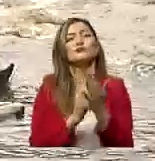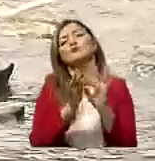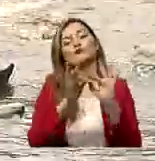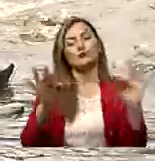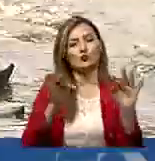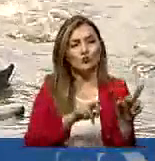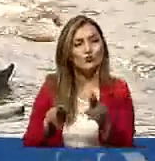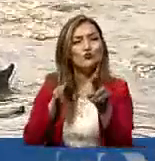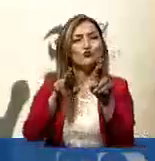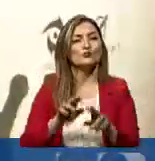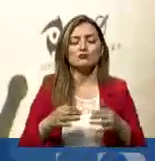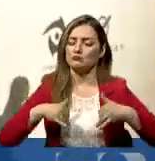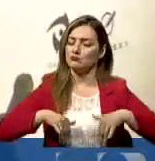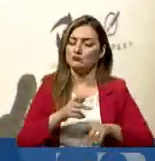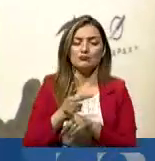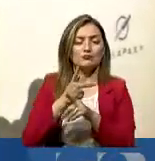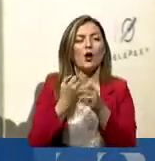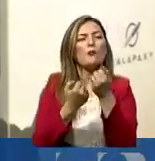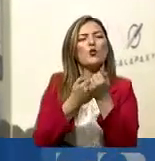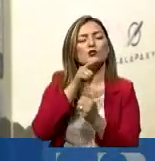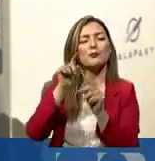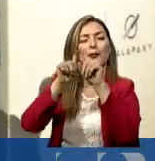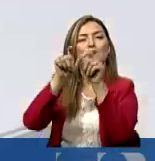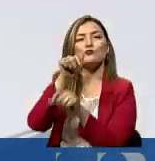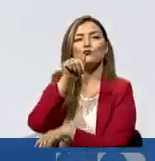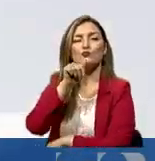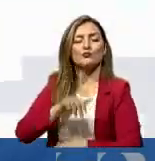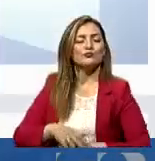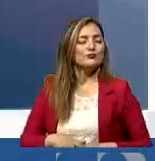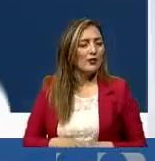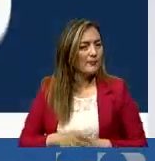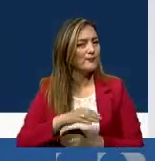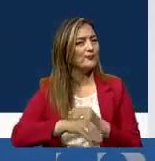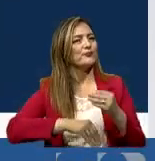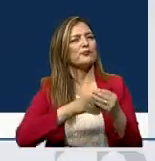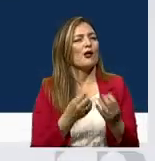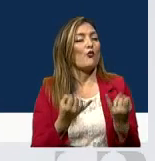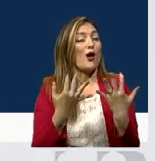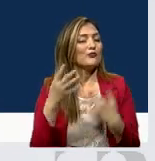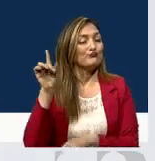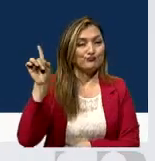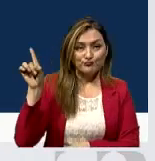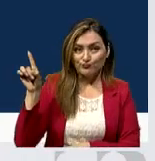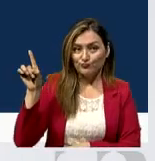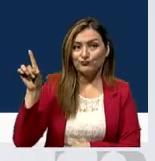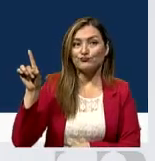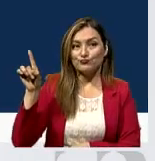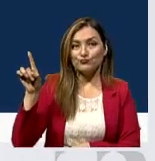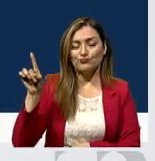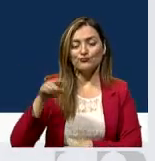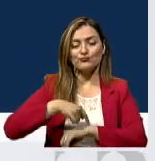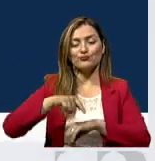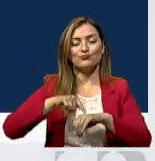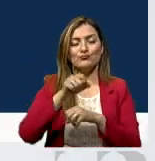río busca ser sostenible y cuenta con el apoyo de la empresa privada, quienes invertirán alrededor de $800.000 con una